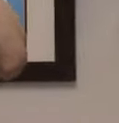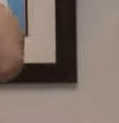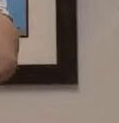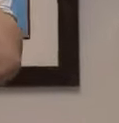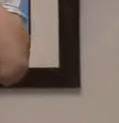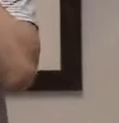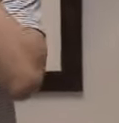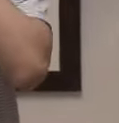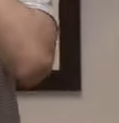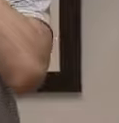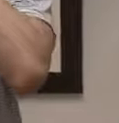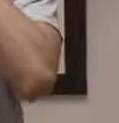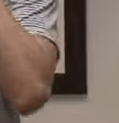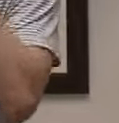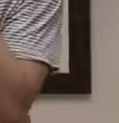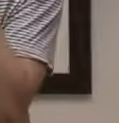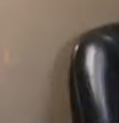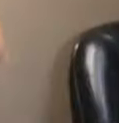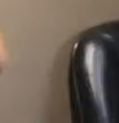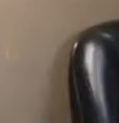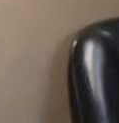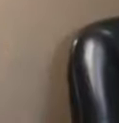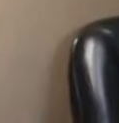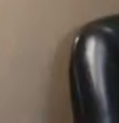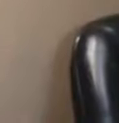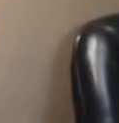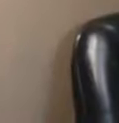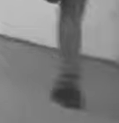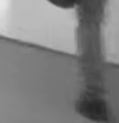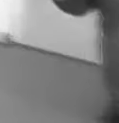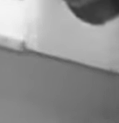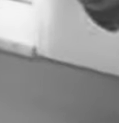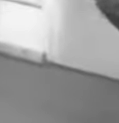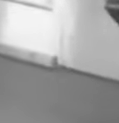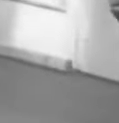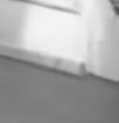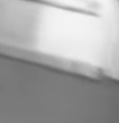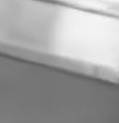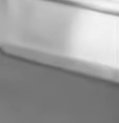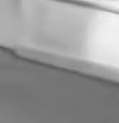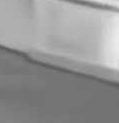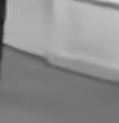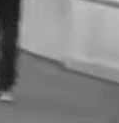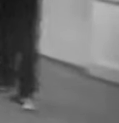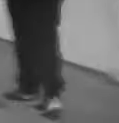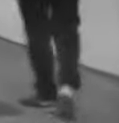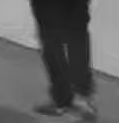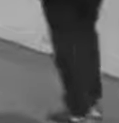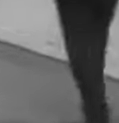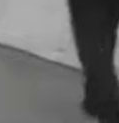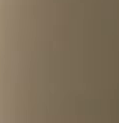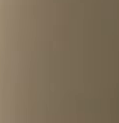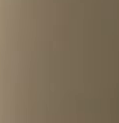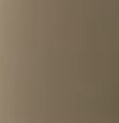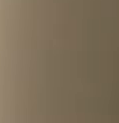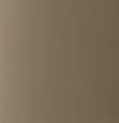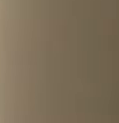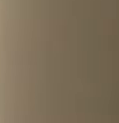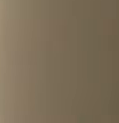al toser o estornudar con un pañuelo facial o con el antecodo. Mantener de 3 a 6 pies de distancia de personas con